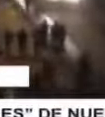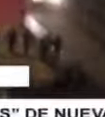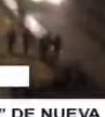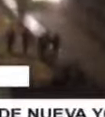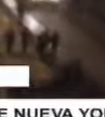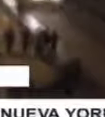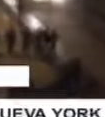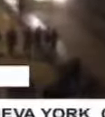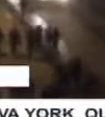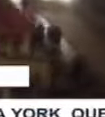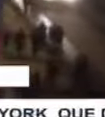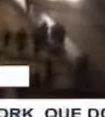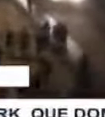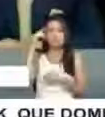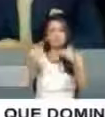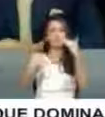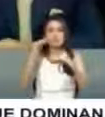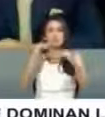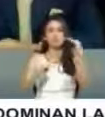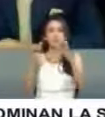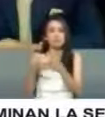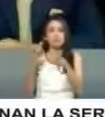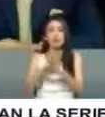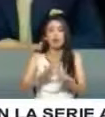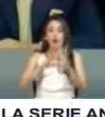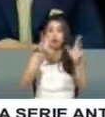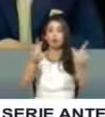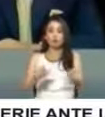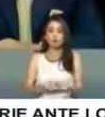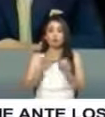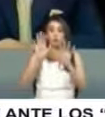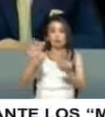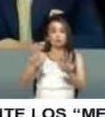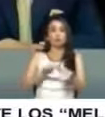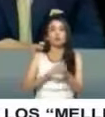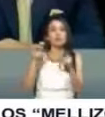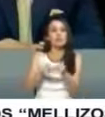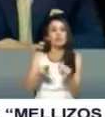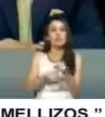todo esto, y acusa la intención política de un golpe,